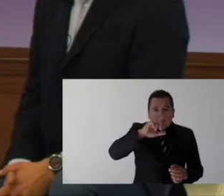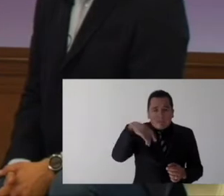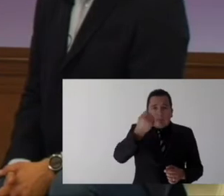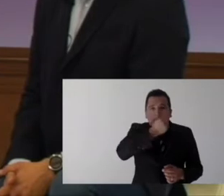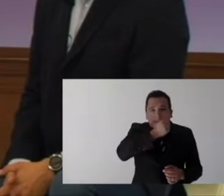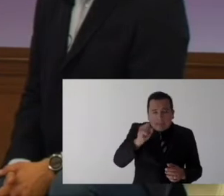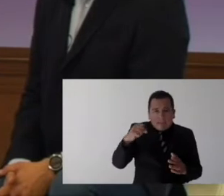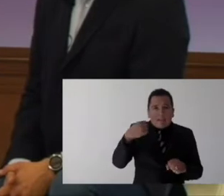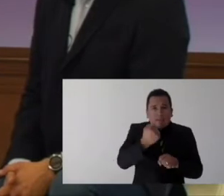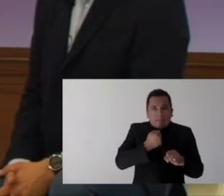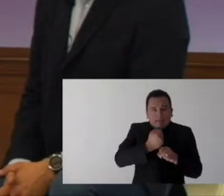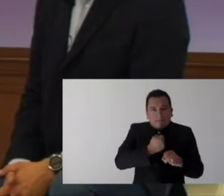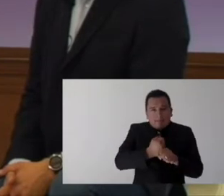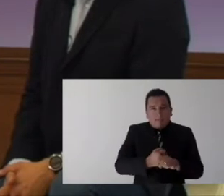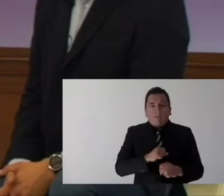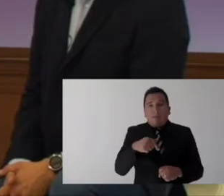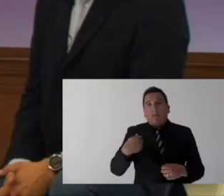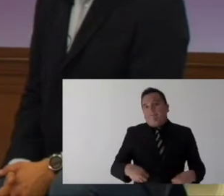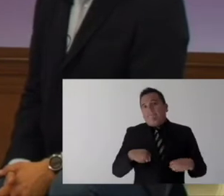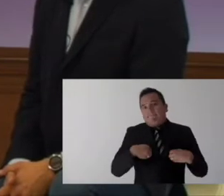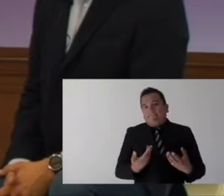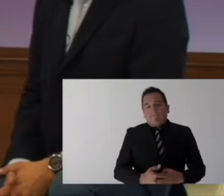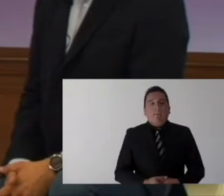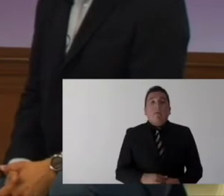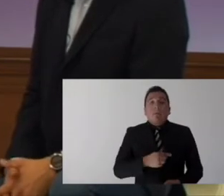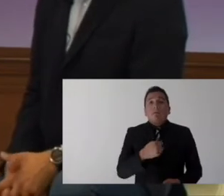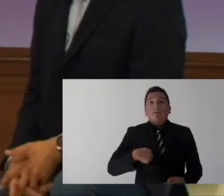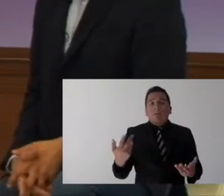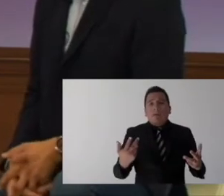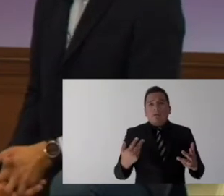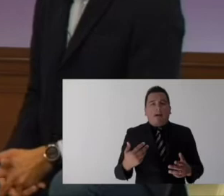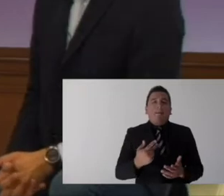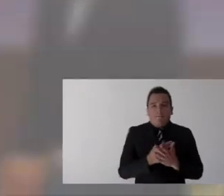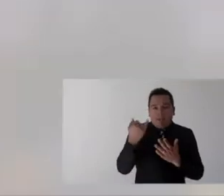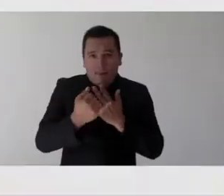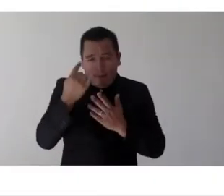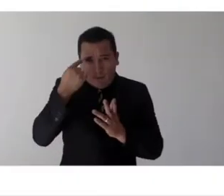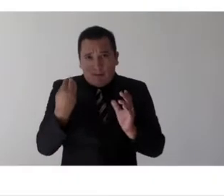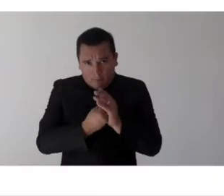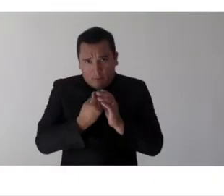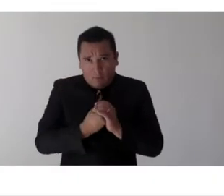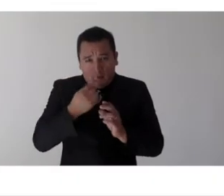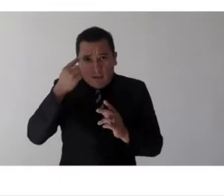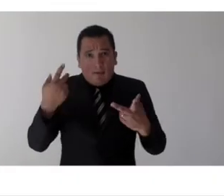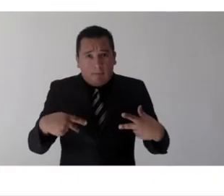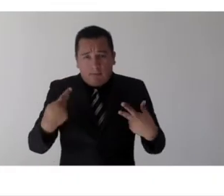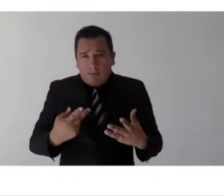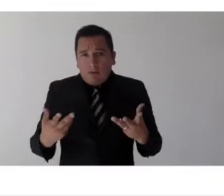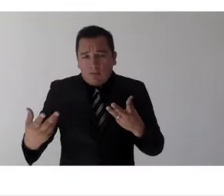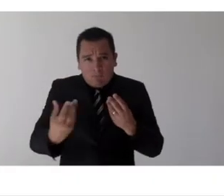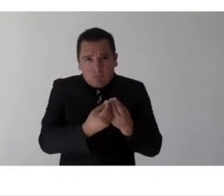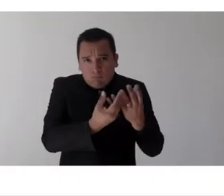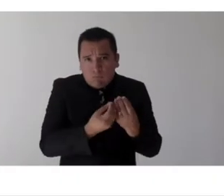vida. Lo que hacemos con este curso, con el proyecto, lo que queremos es que como individuos y como colectivos, sobre todo como